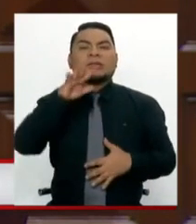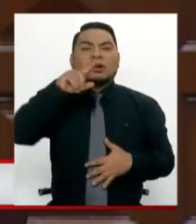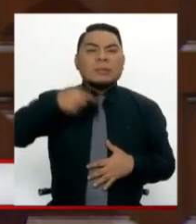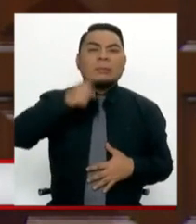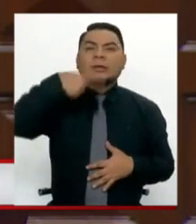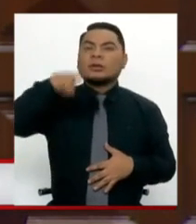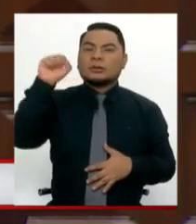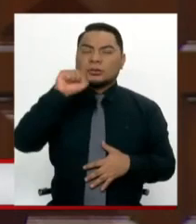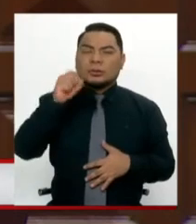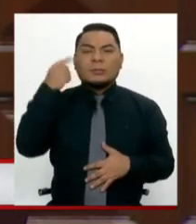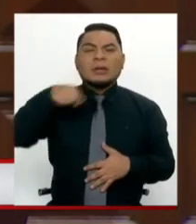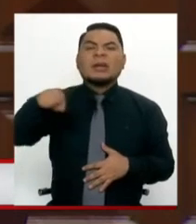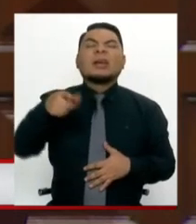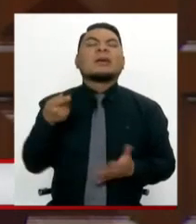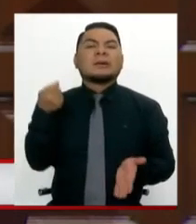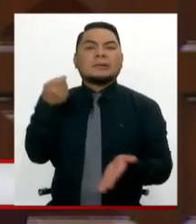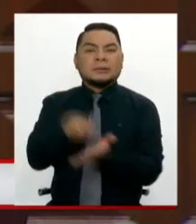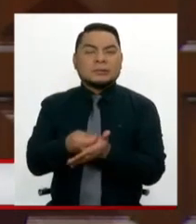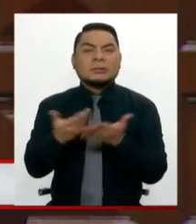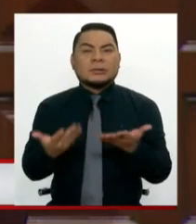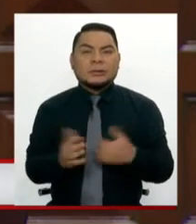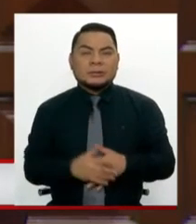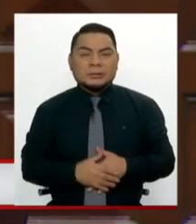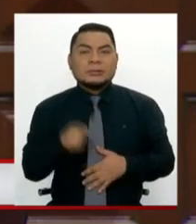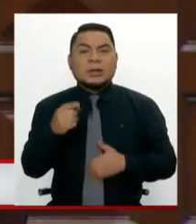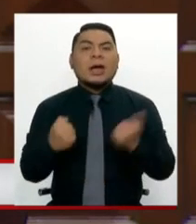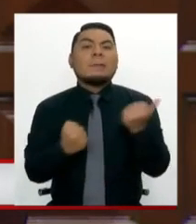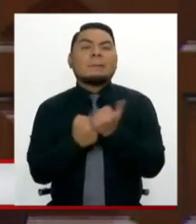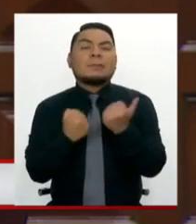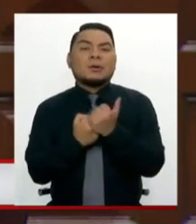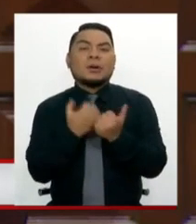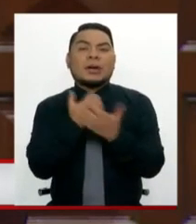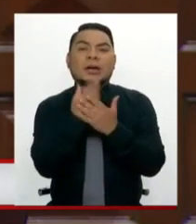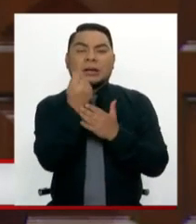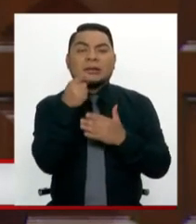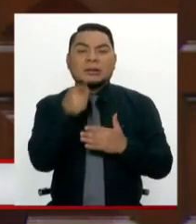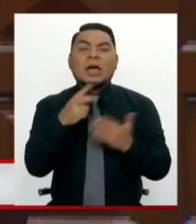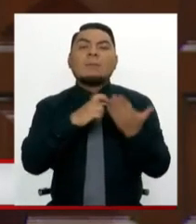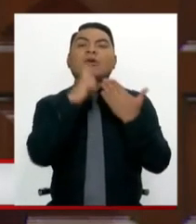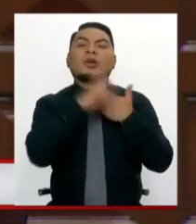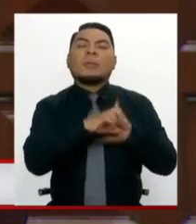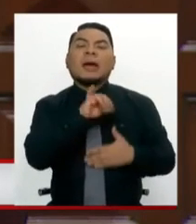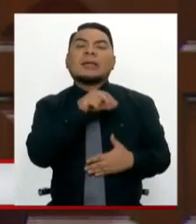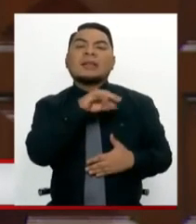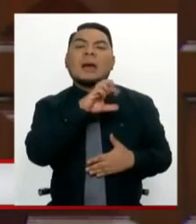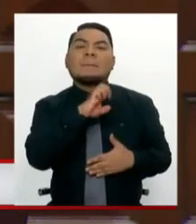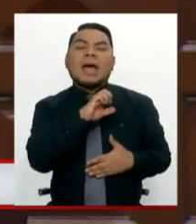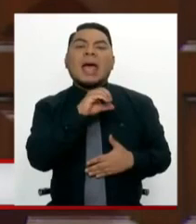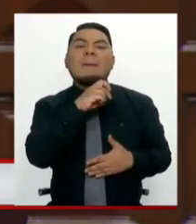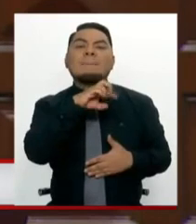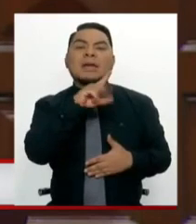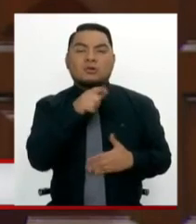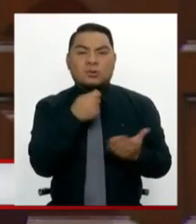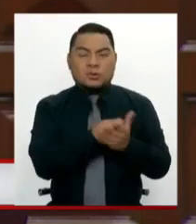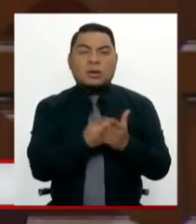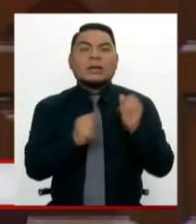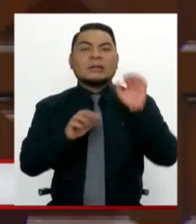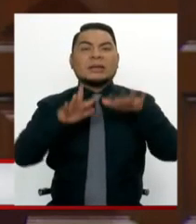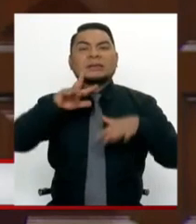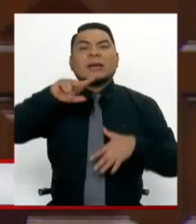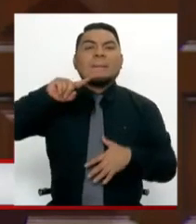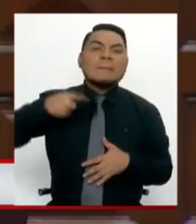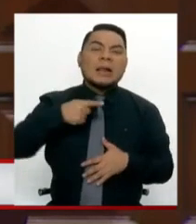millones de soles para la entrega del apoyo económico Yanapa y Perú a más de 13 millones y medio de